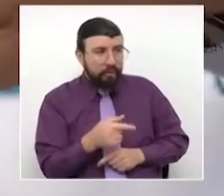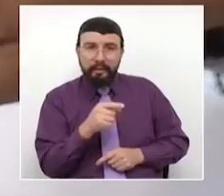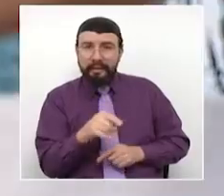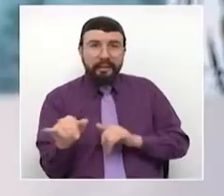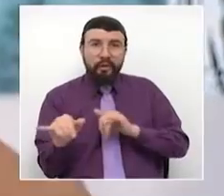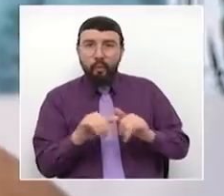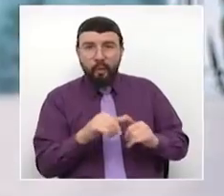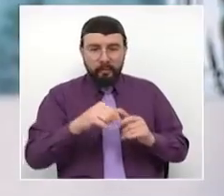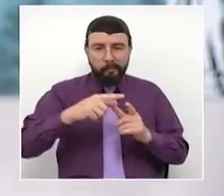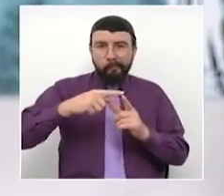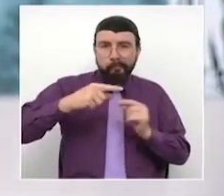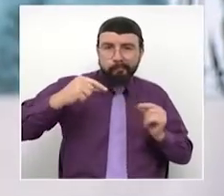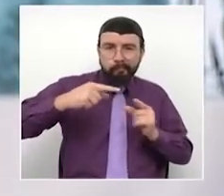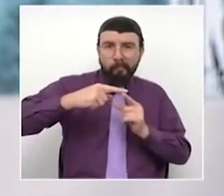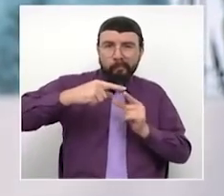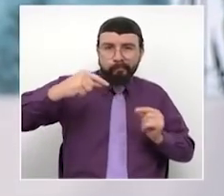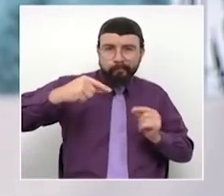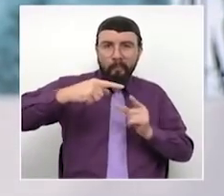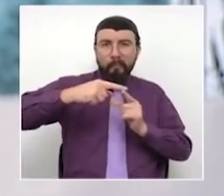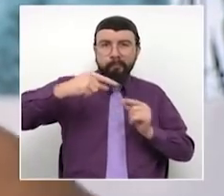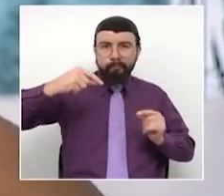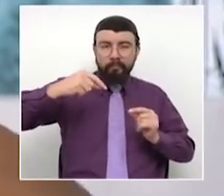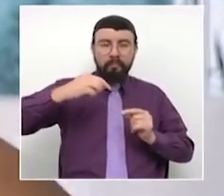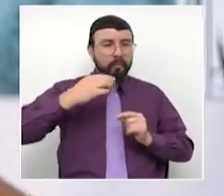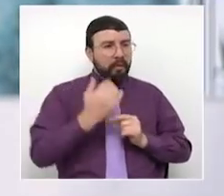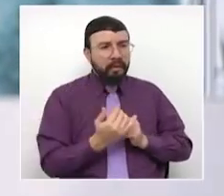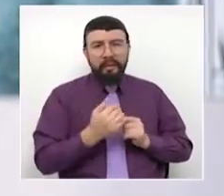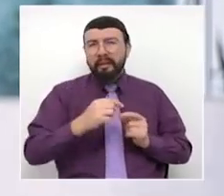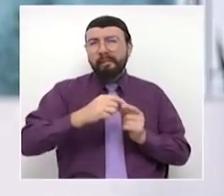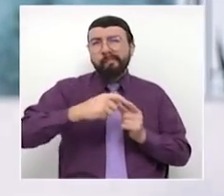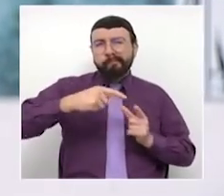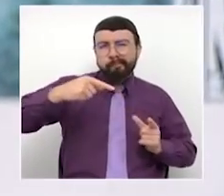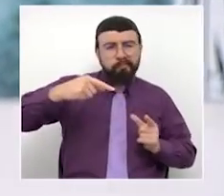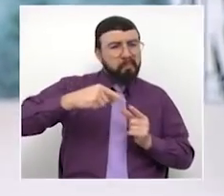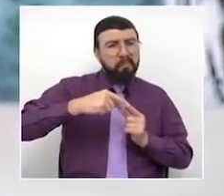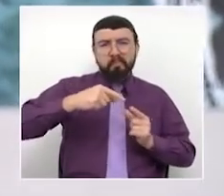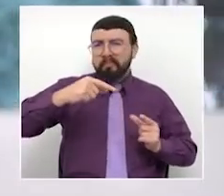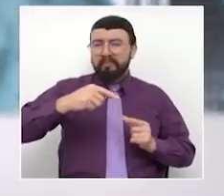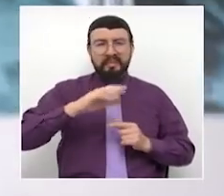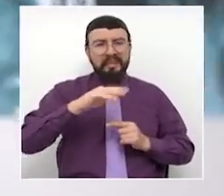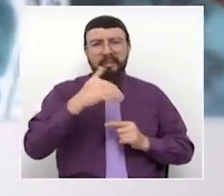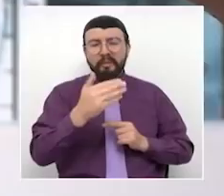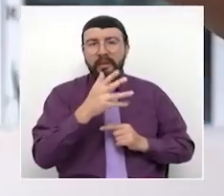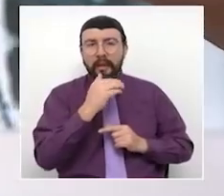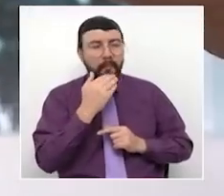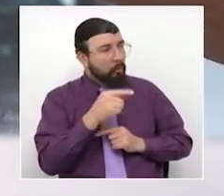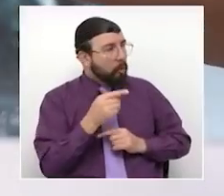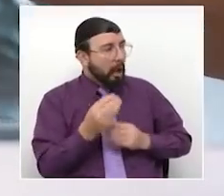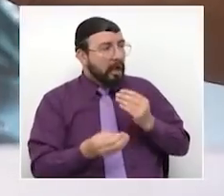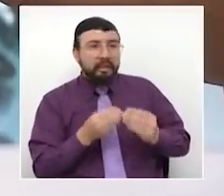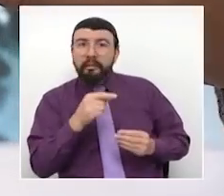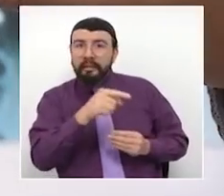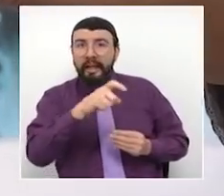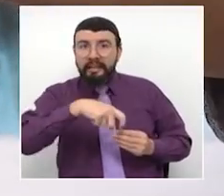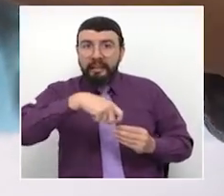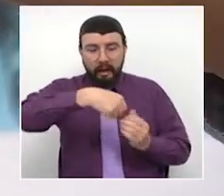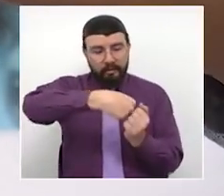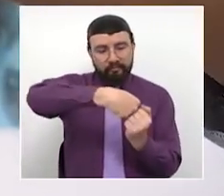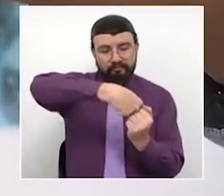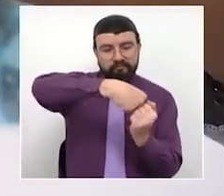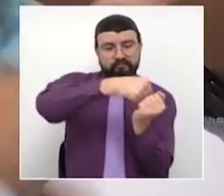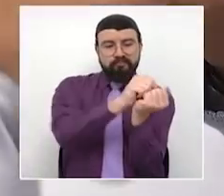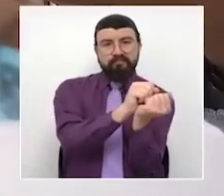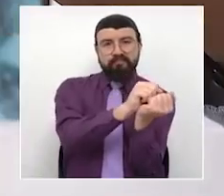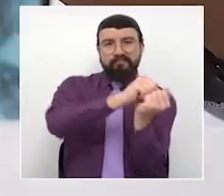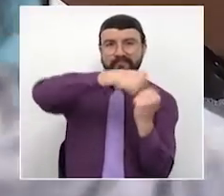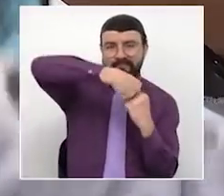un caucho. Este caucho, ¿qué hace? Pierde la elasticidad. Entonces, él, digamos, en este movimiento, ¿qué tiene que hacer? Estiramiento. ¿Cierto?